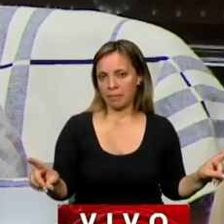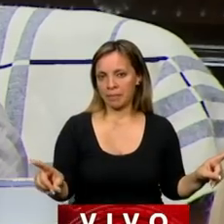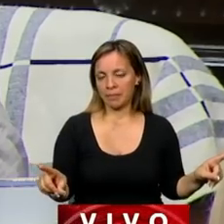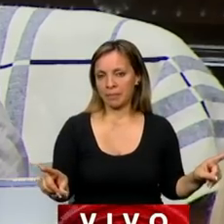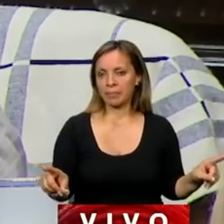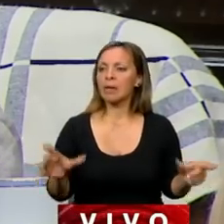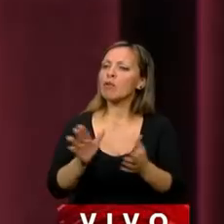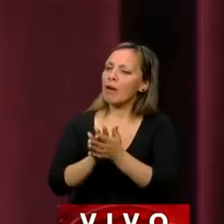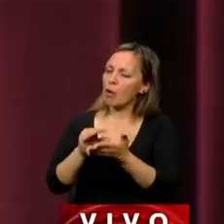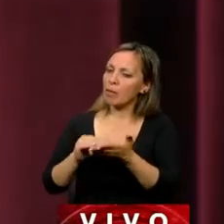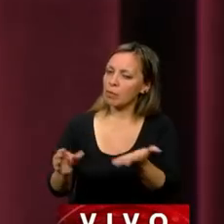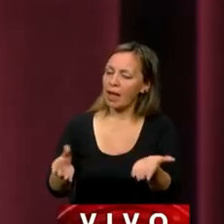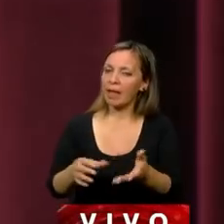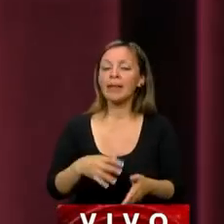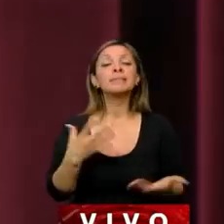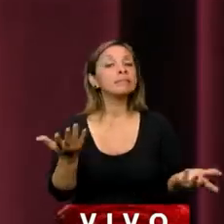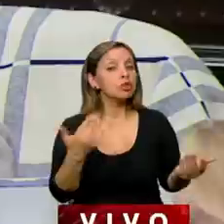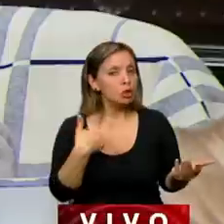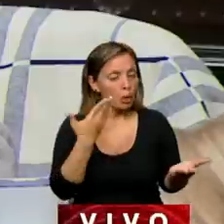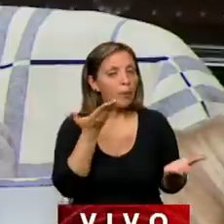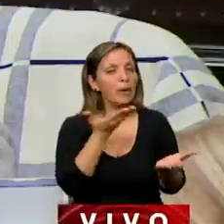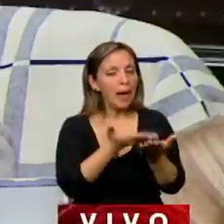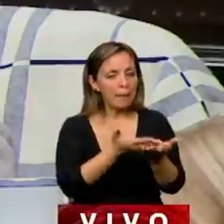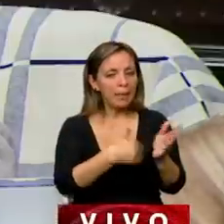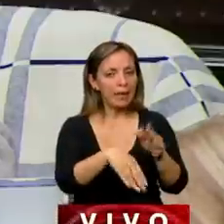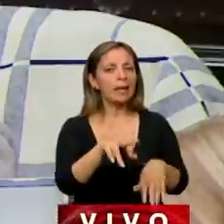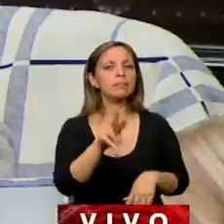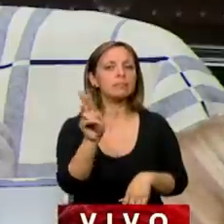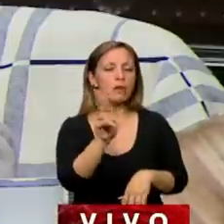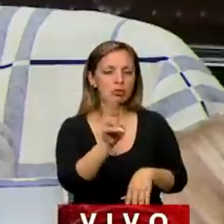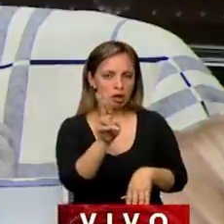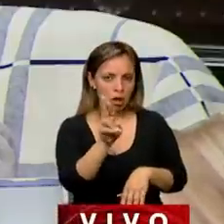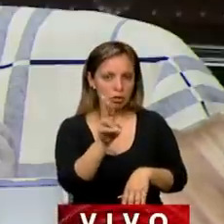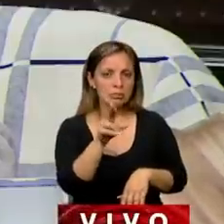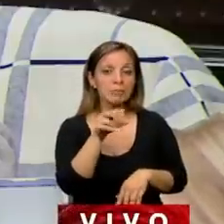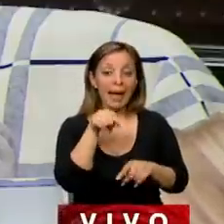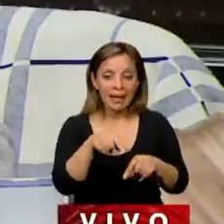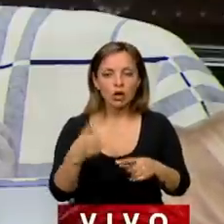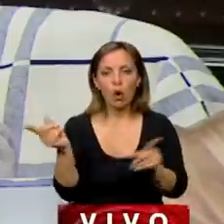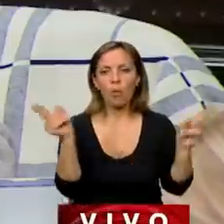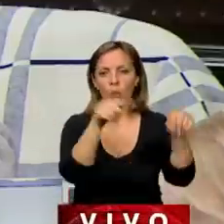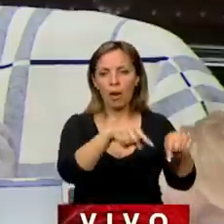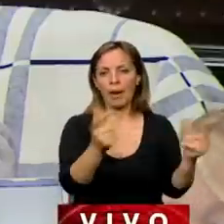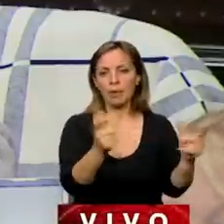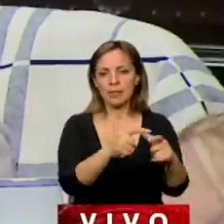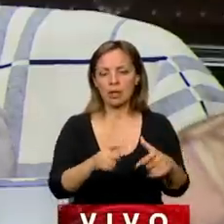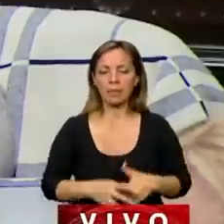ningún control. Así que yo voy a mocionar para que esto pase a comisión